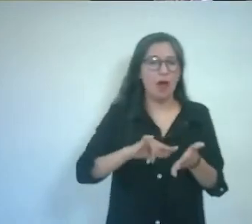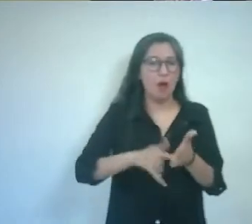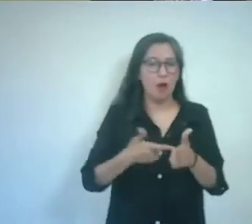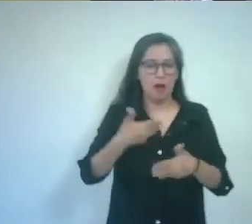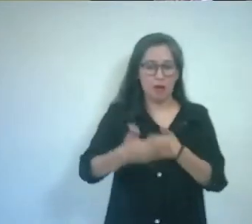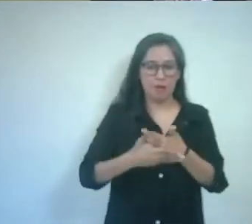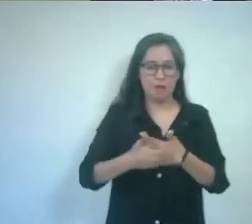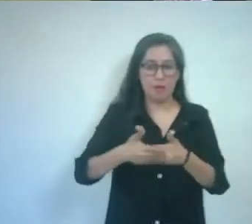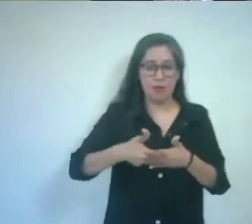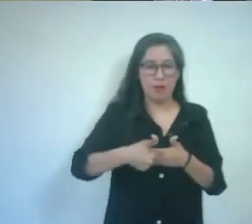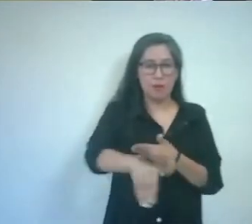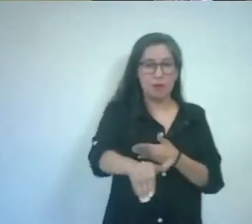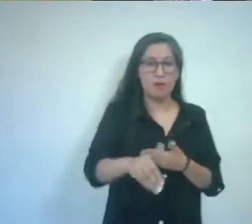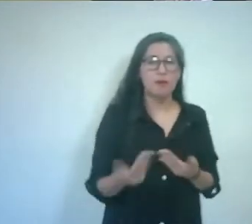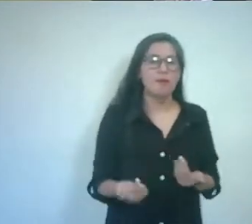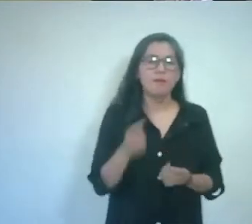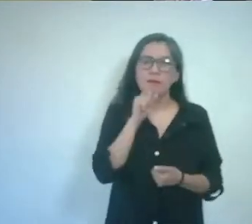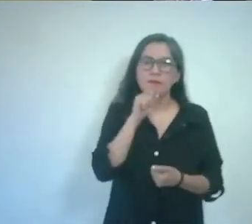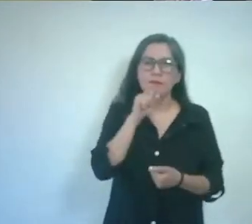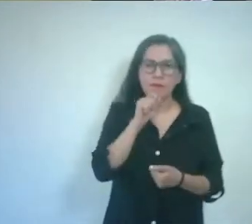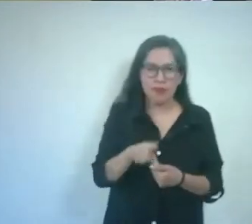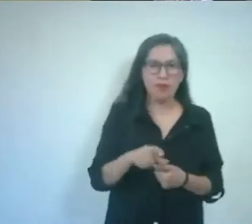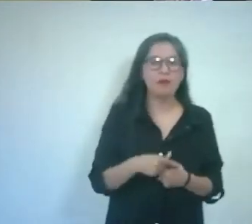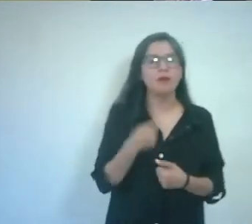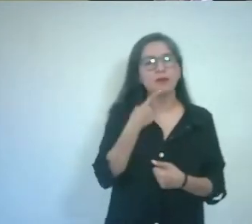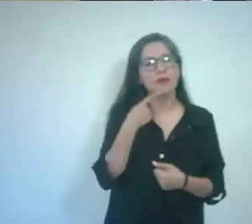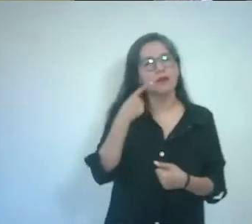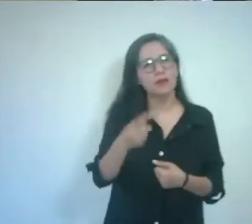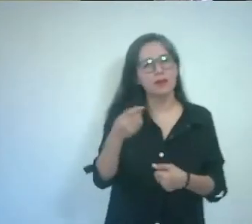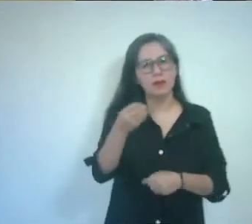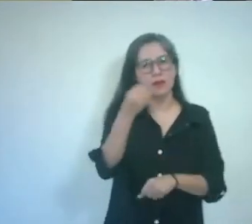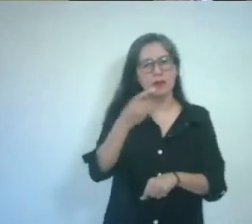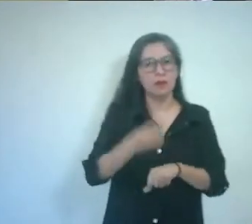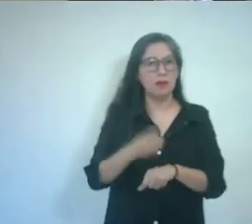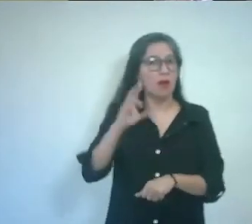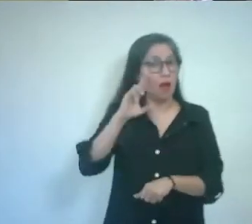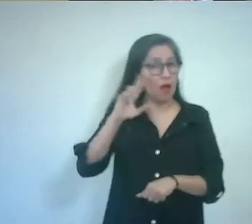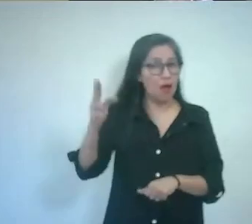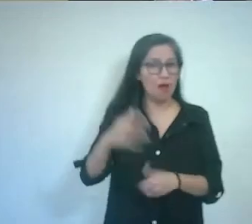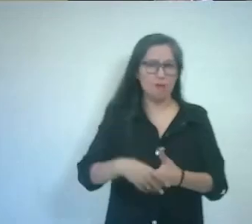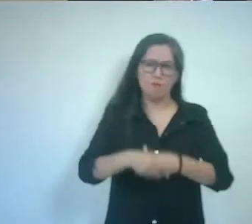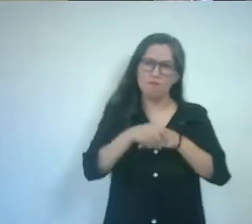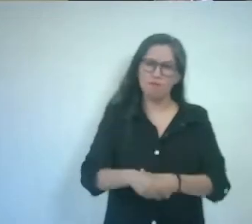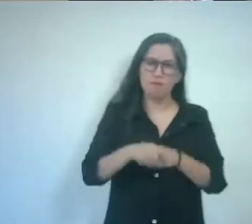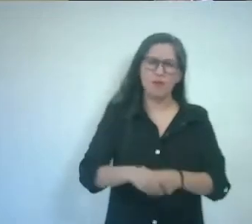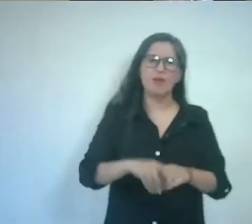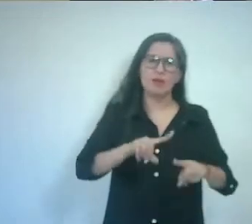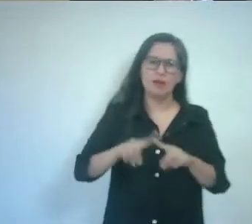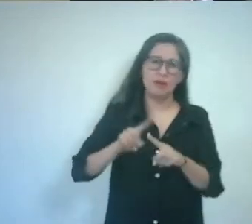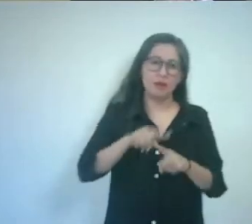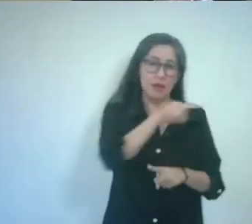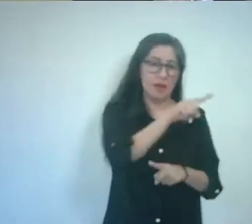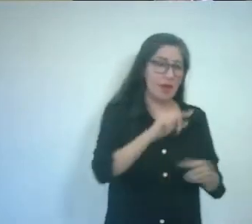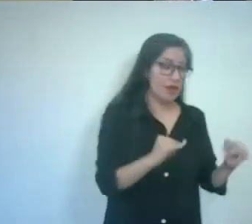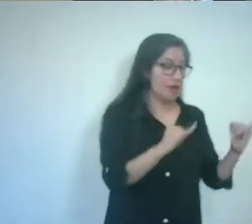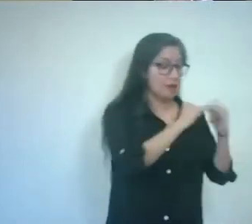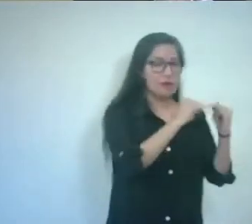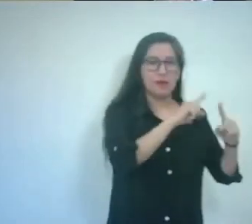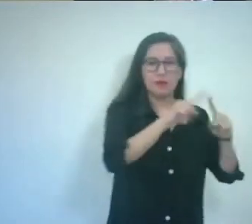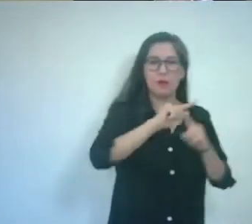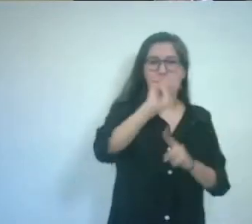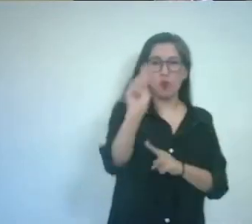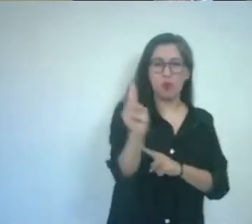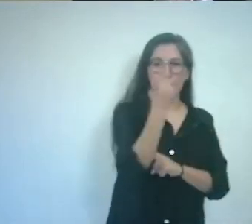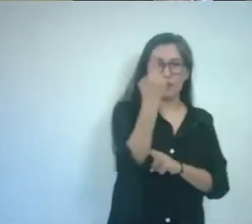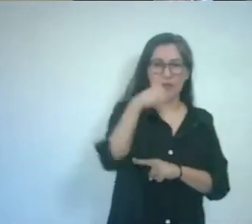venir. No quiero dejar también de pasar la oportunidad de saludar y agradecer el apoyo de las instituciones de educación superior acá en